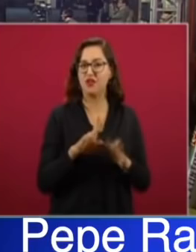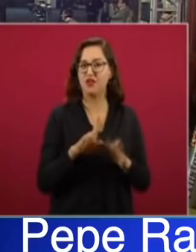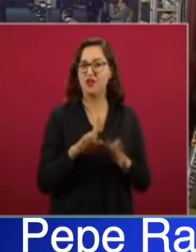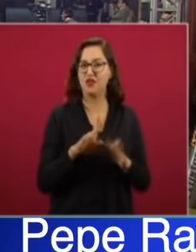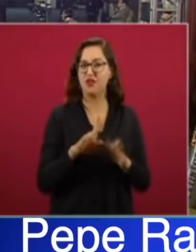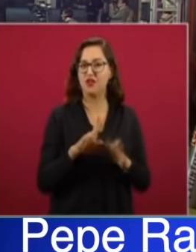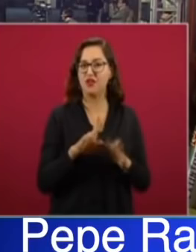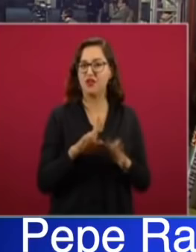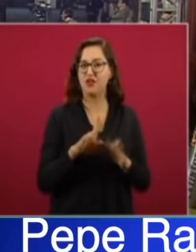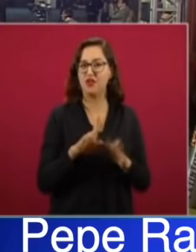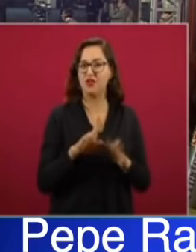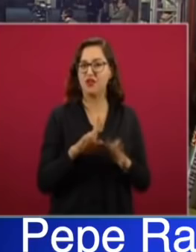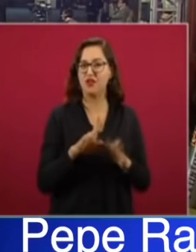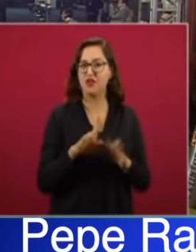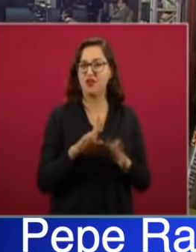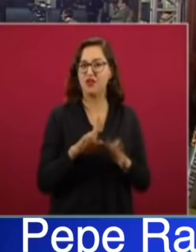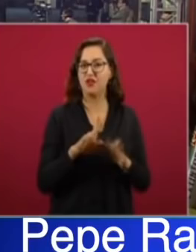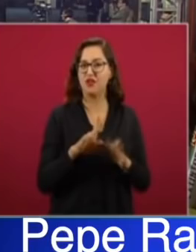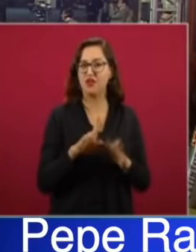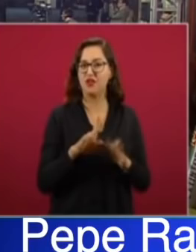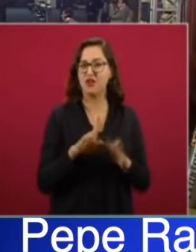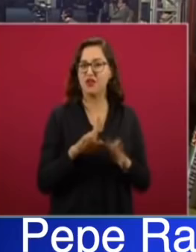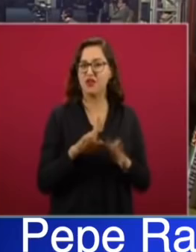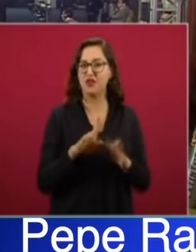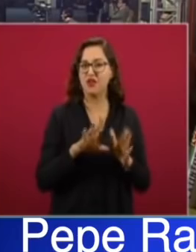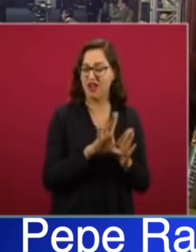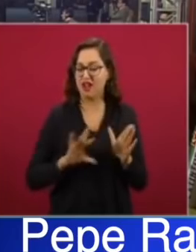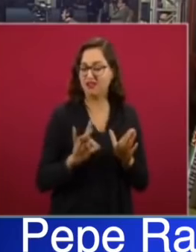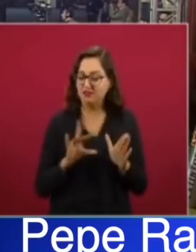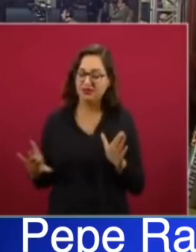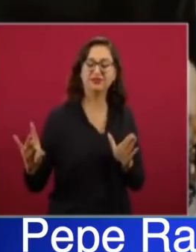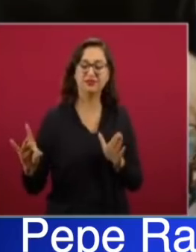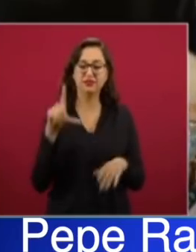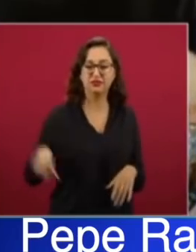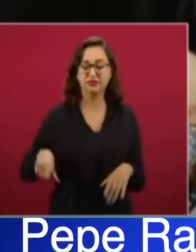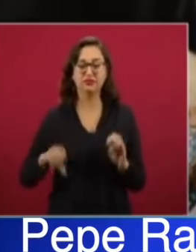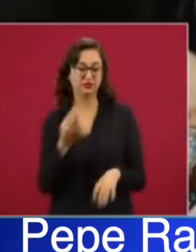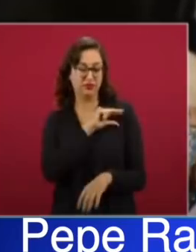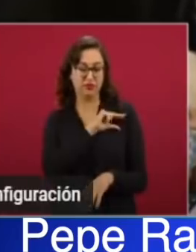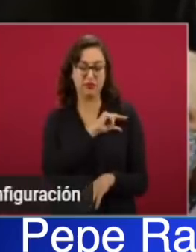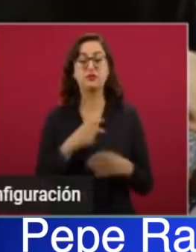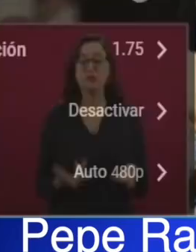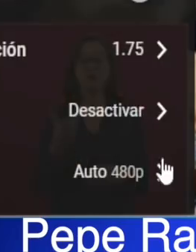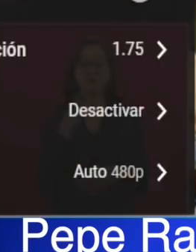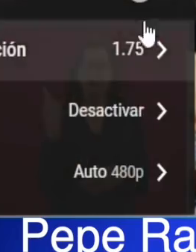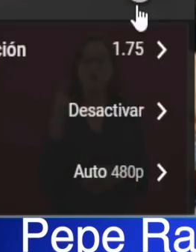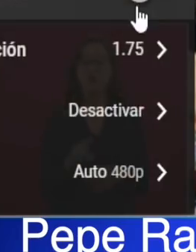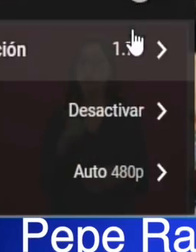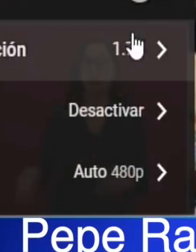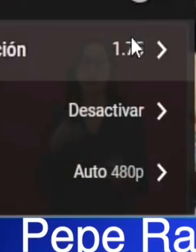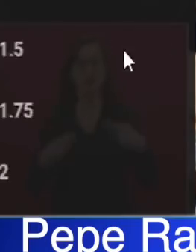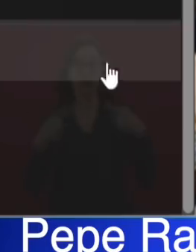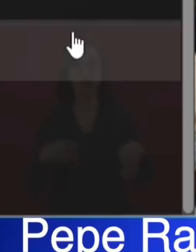el presidente Andrés Manuel López Obrador en este super anuncio. Oficinas de gobierno o privadas. En ese sentido, hay una queja, presidente, de los